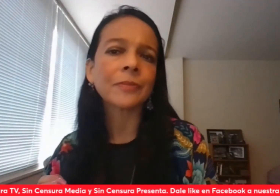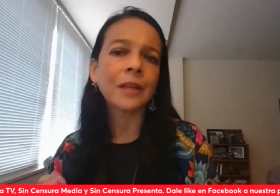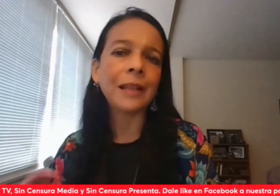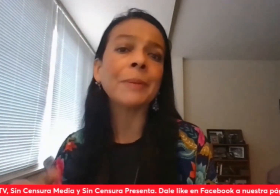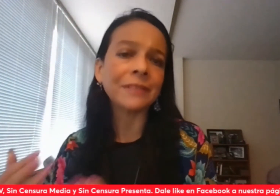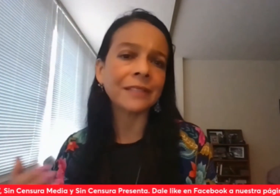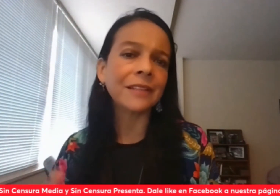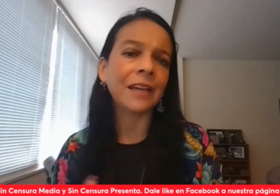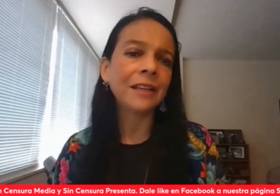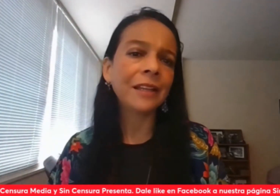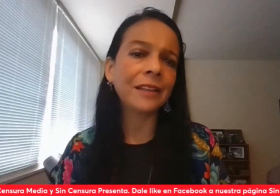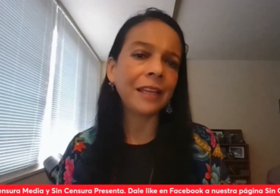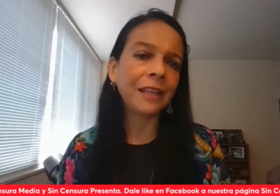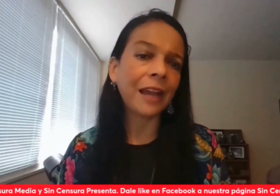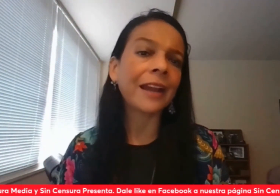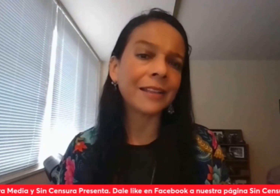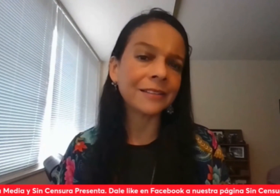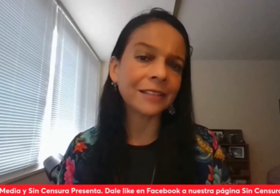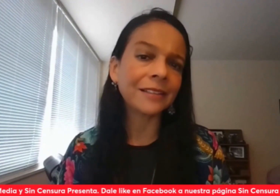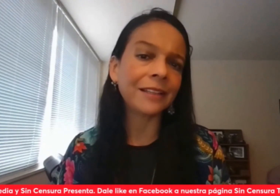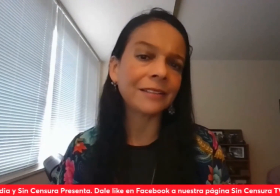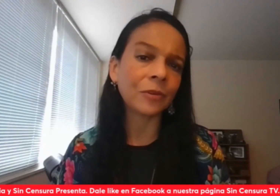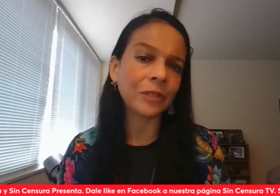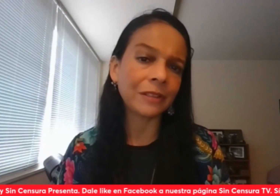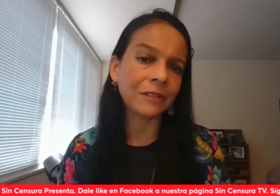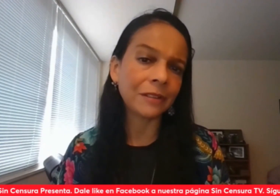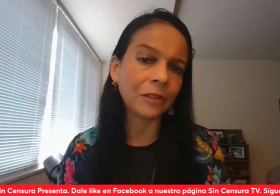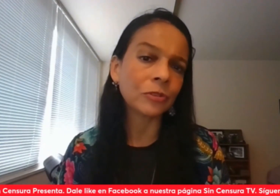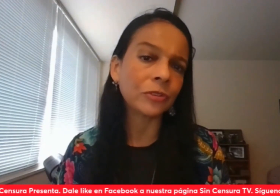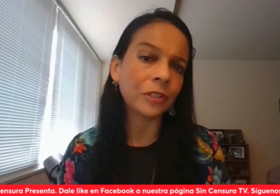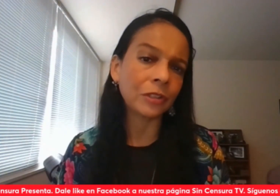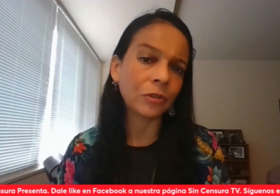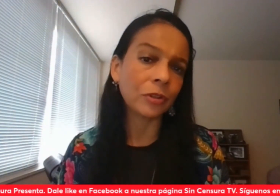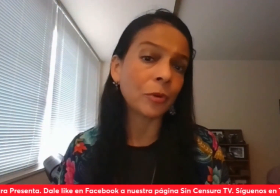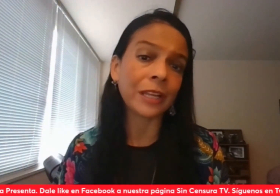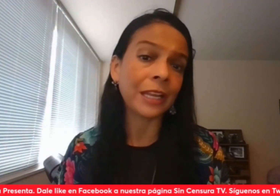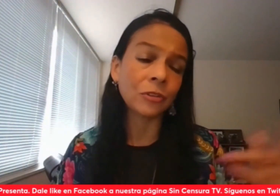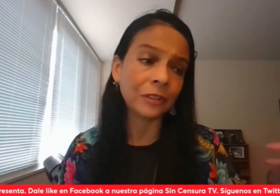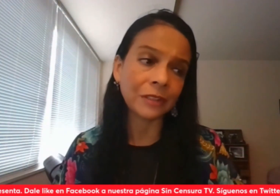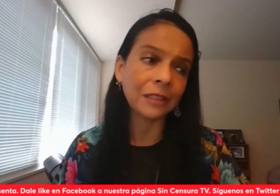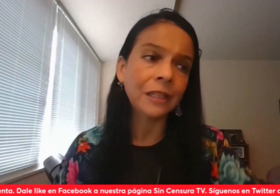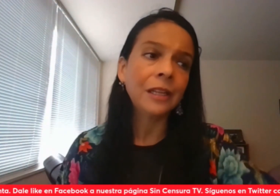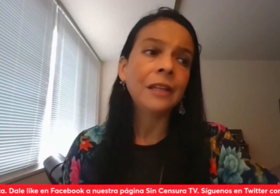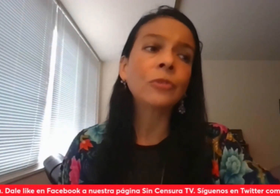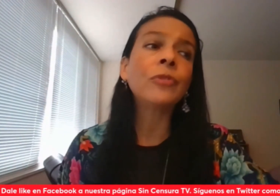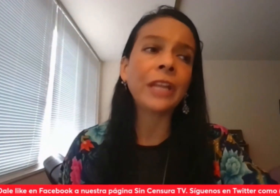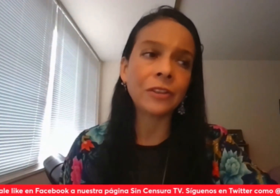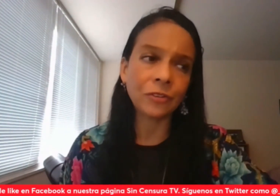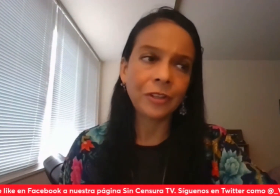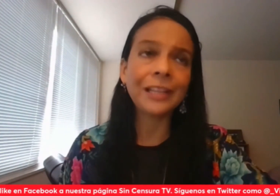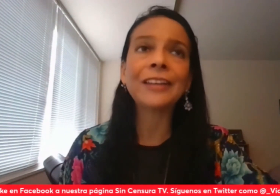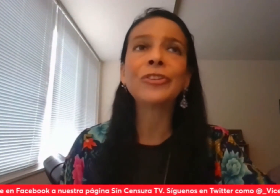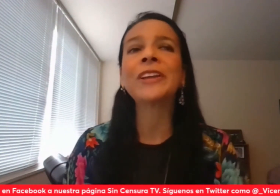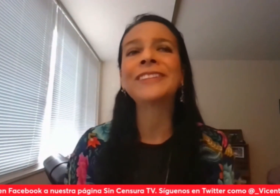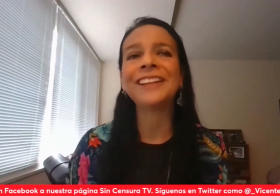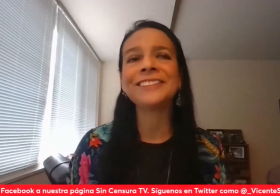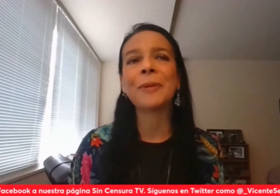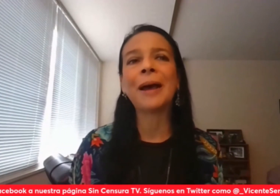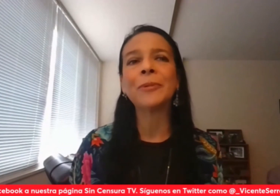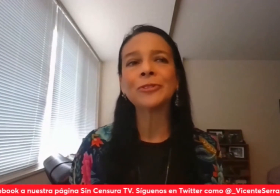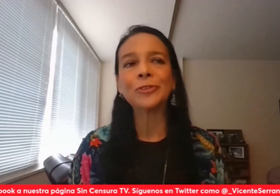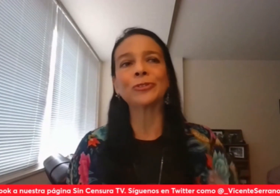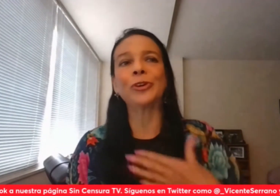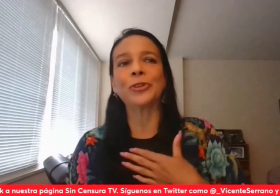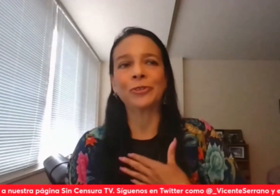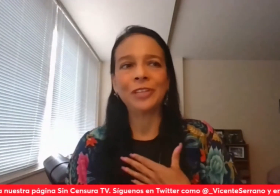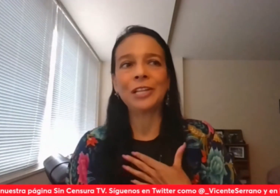todo la presencia de agencias estadounidenses en nuestro territorio, porque ellos están sufriendo de las drogas que les